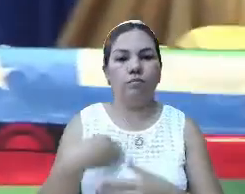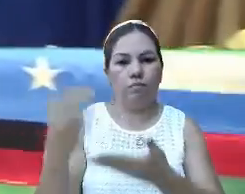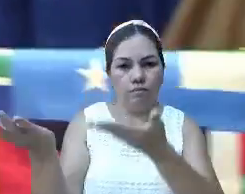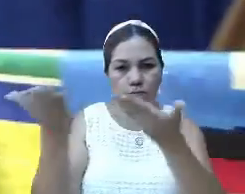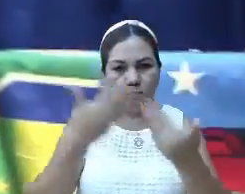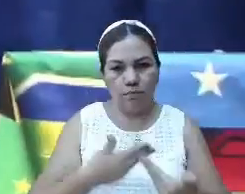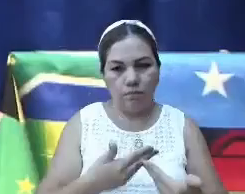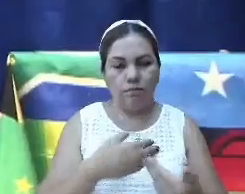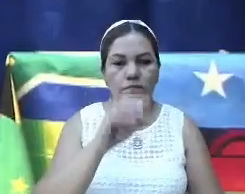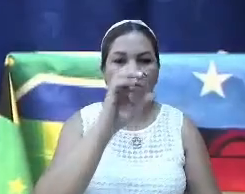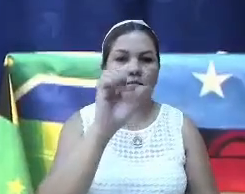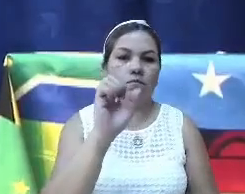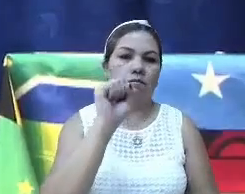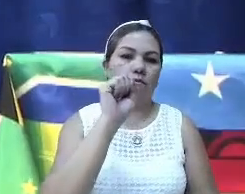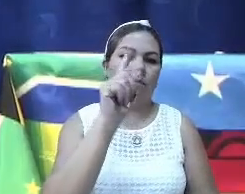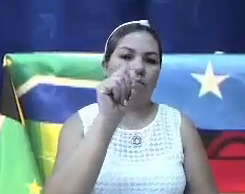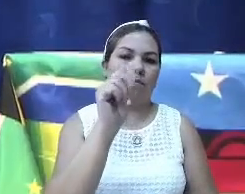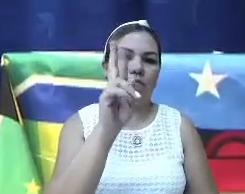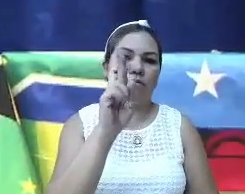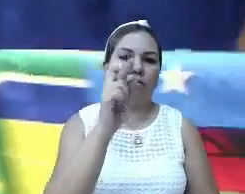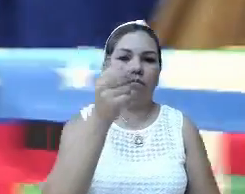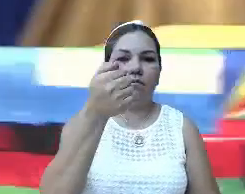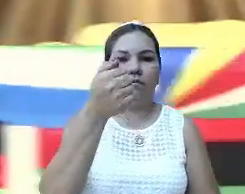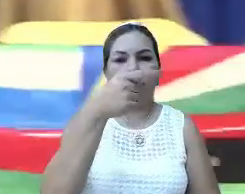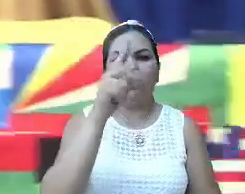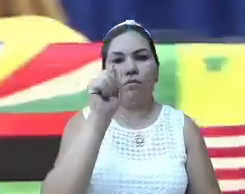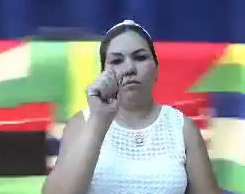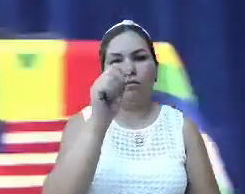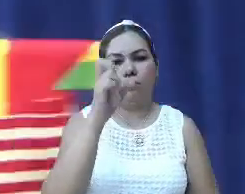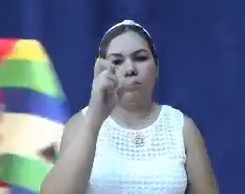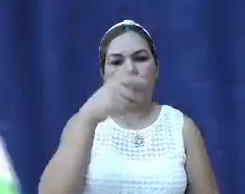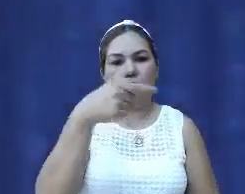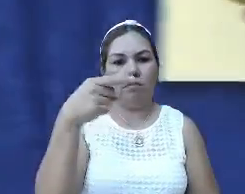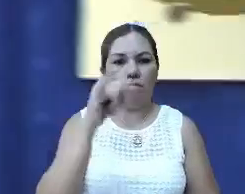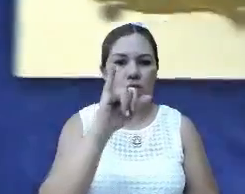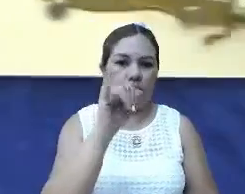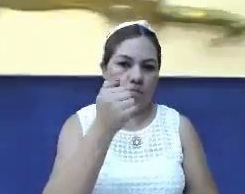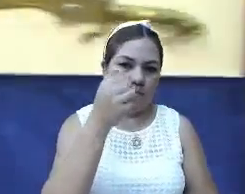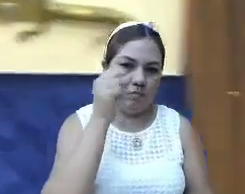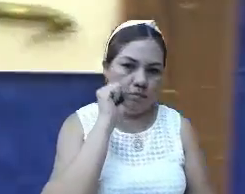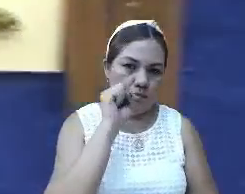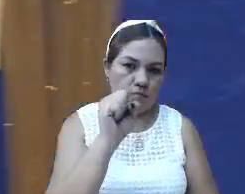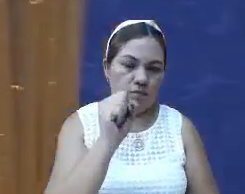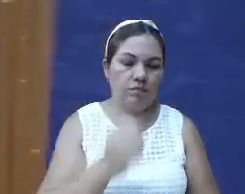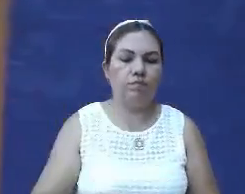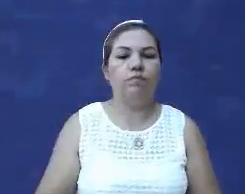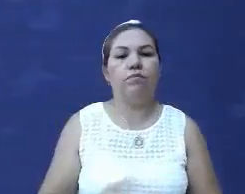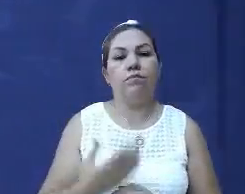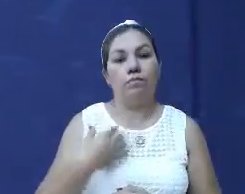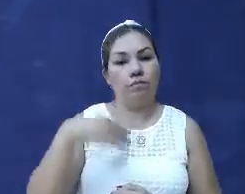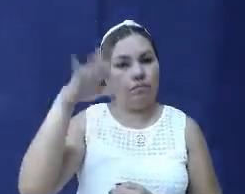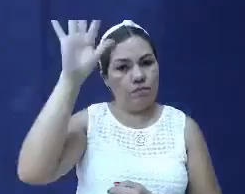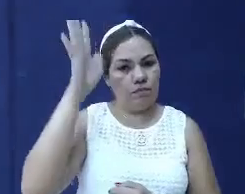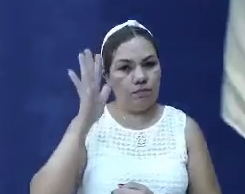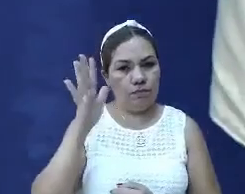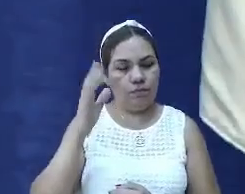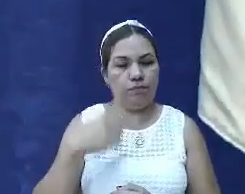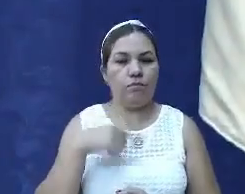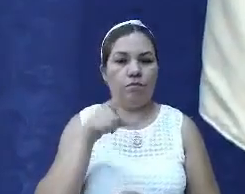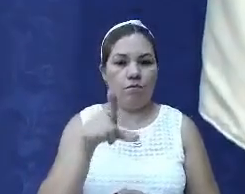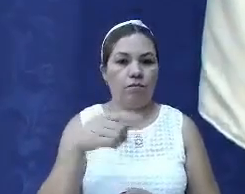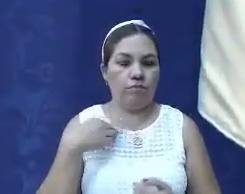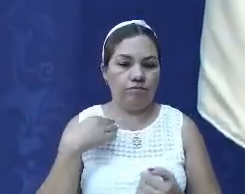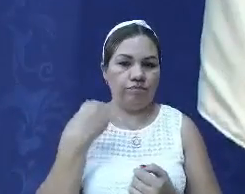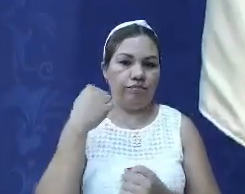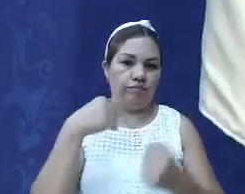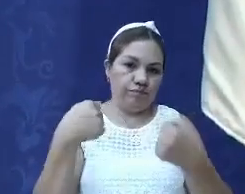estrategias de parte del Eterno para que puedas enfrentar a tu adversario el diablo. Pablo dijo,